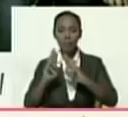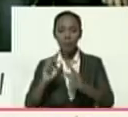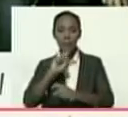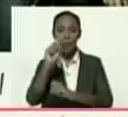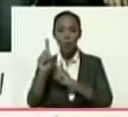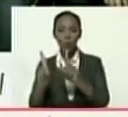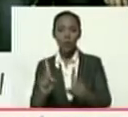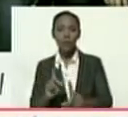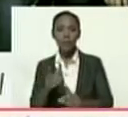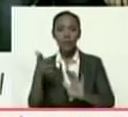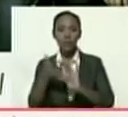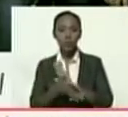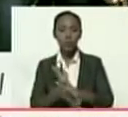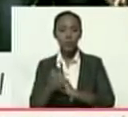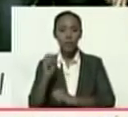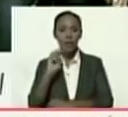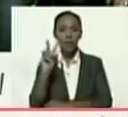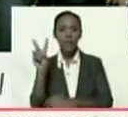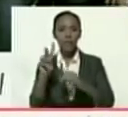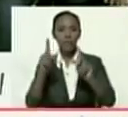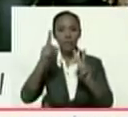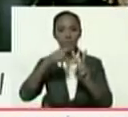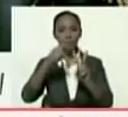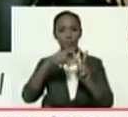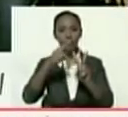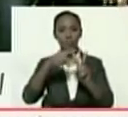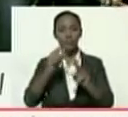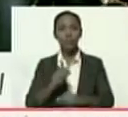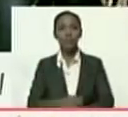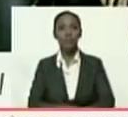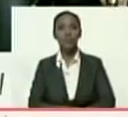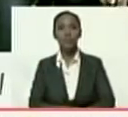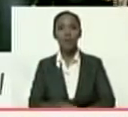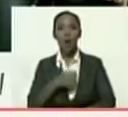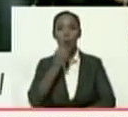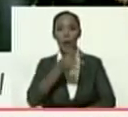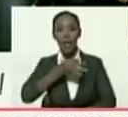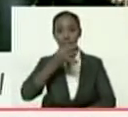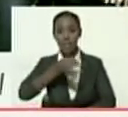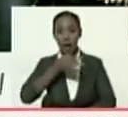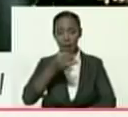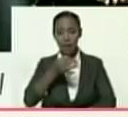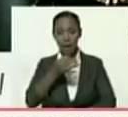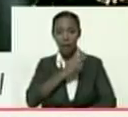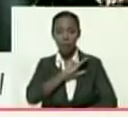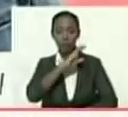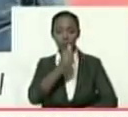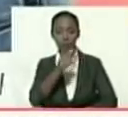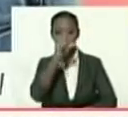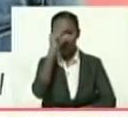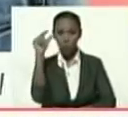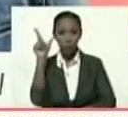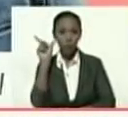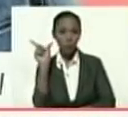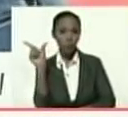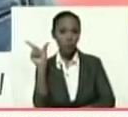Graya Casella por Venezolana de Televisión. Muy buenas tardes a la directiva del Partido Socialista Unido de Venezuela y al primer